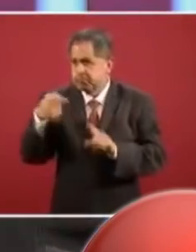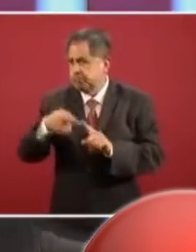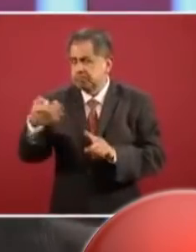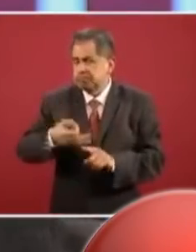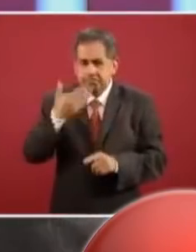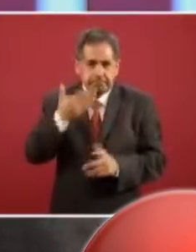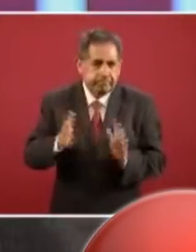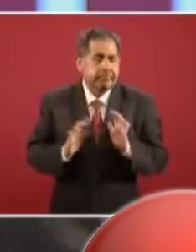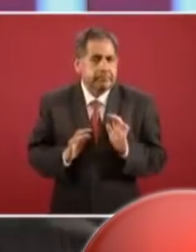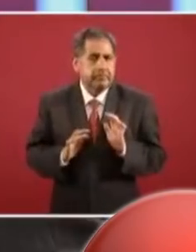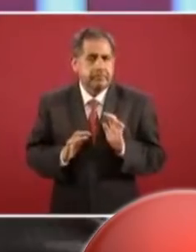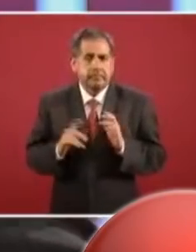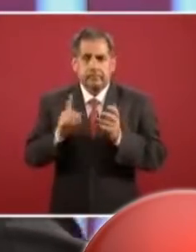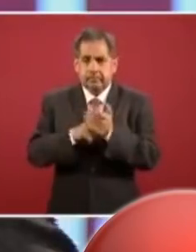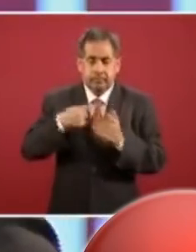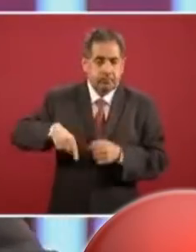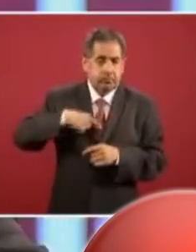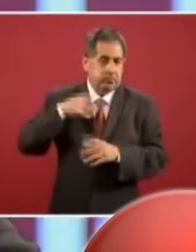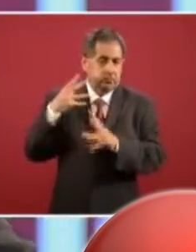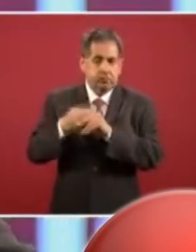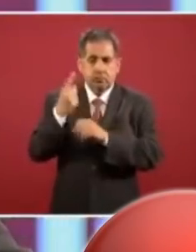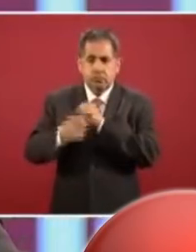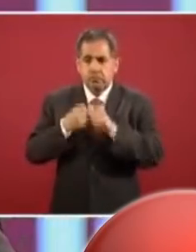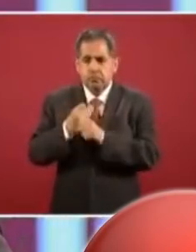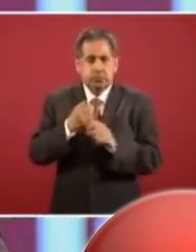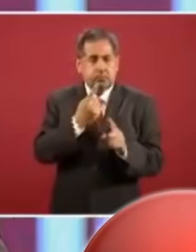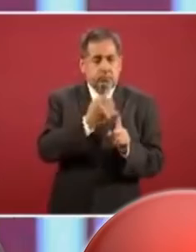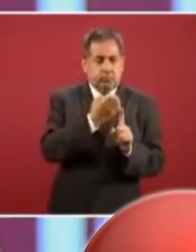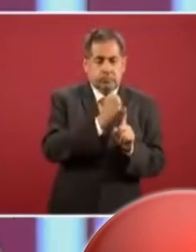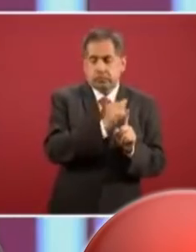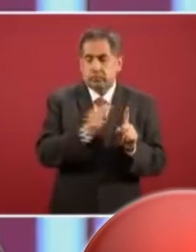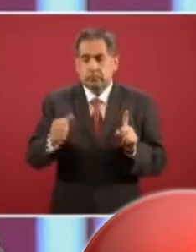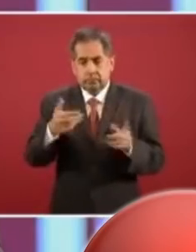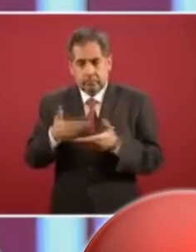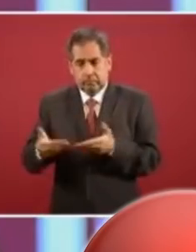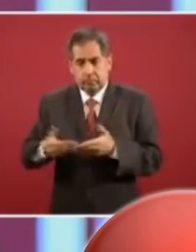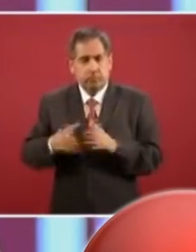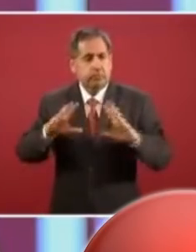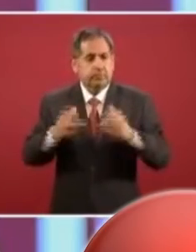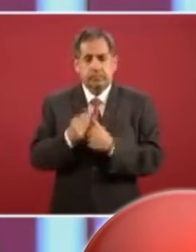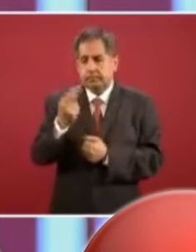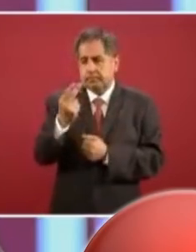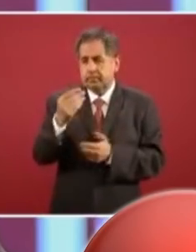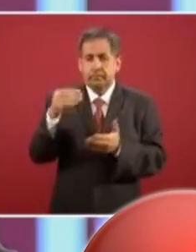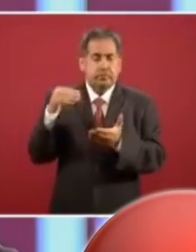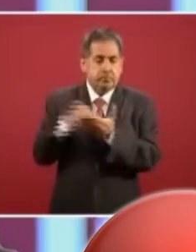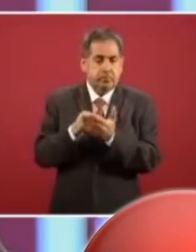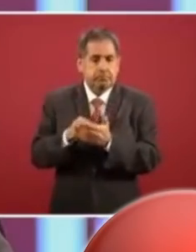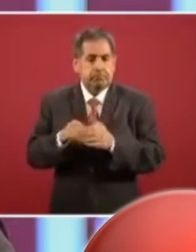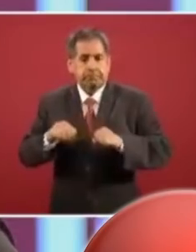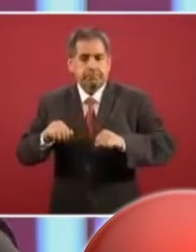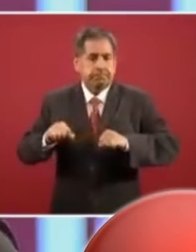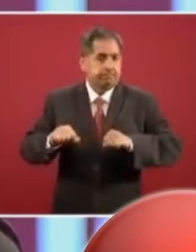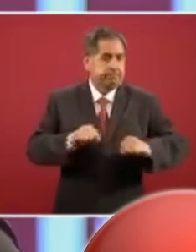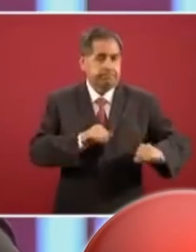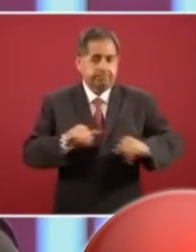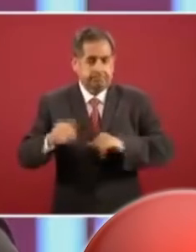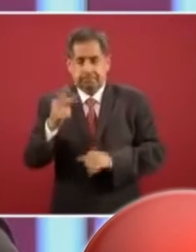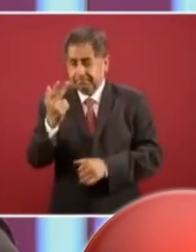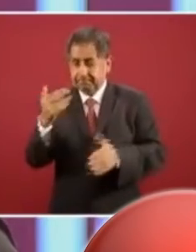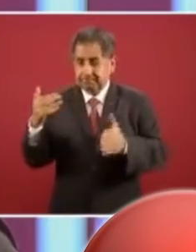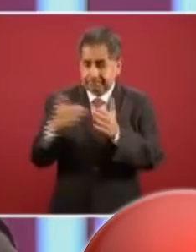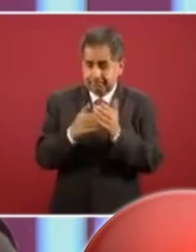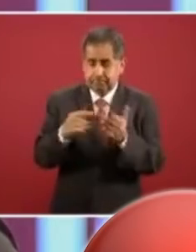Decir también que hemos tenido en lo que va del año, del 1 de enero al día de hoy, cerca de 25,000 sismos. 25,000 sismos